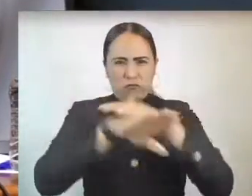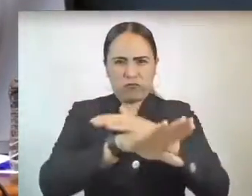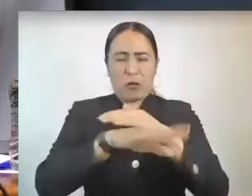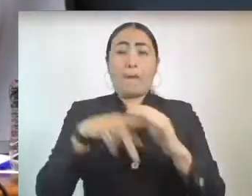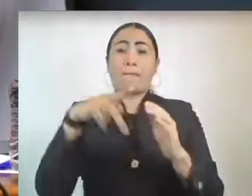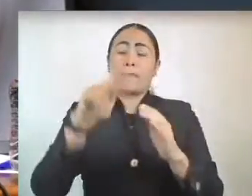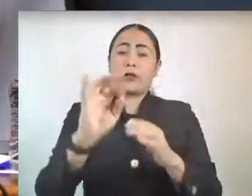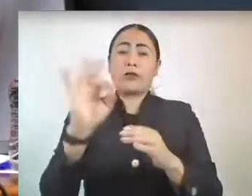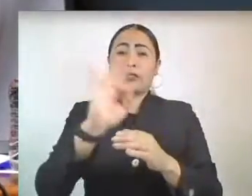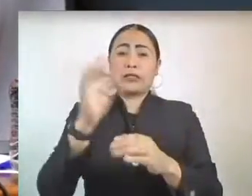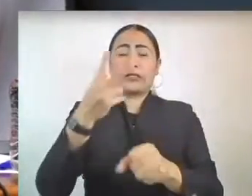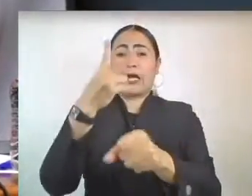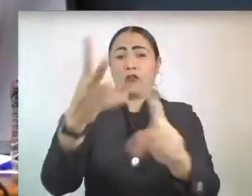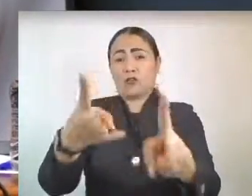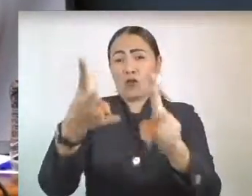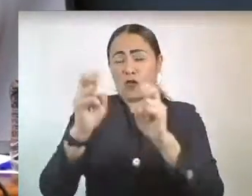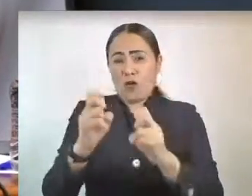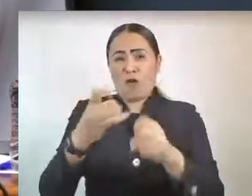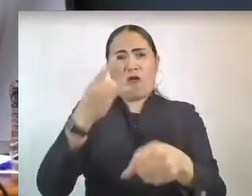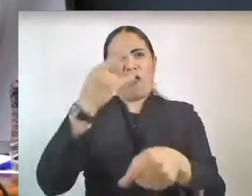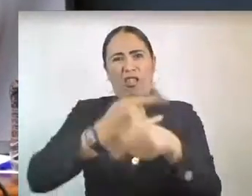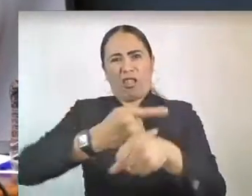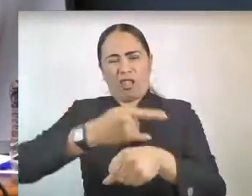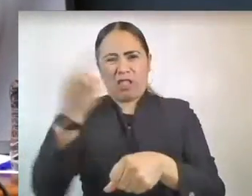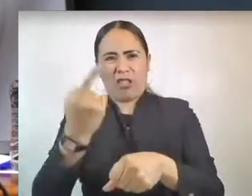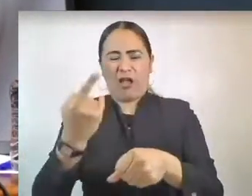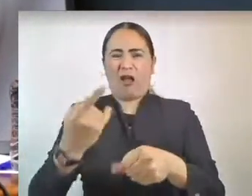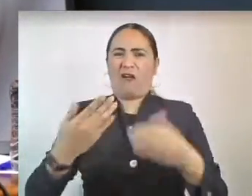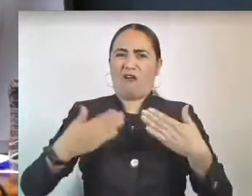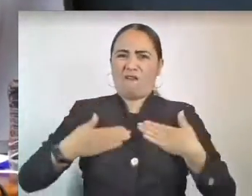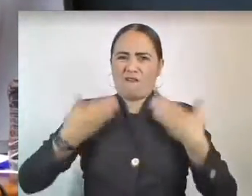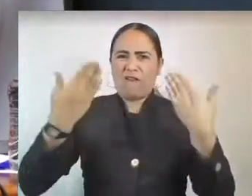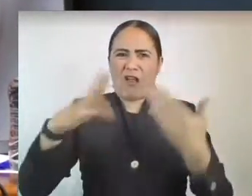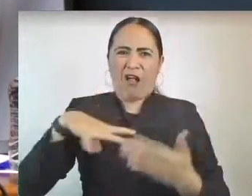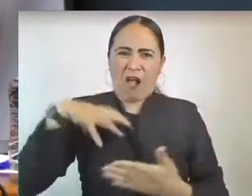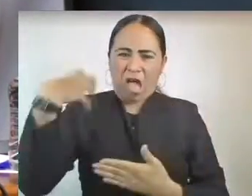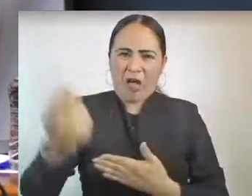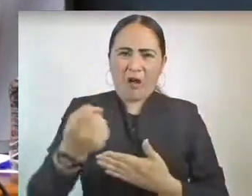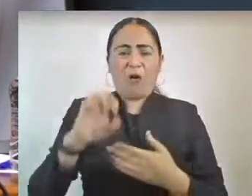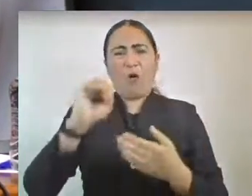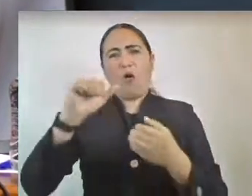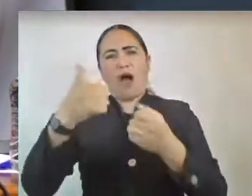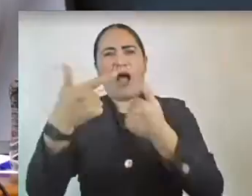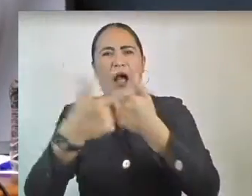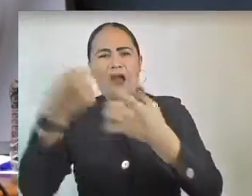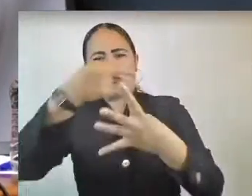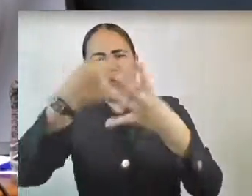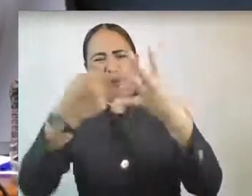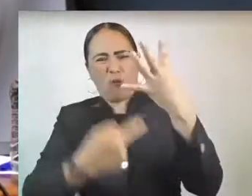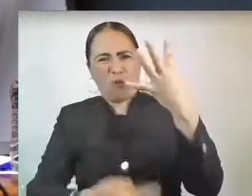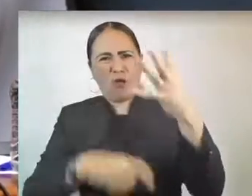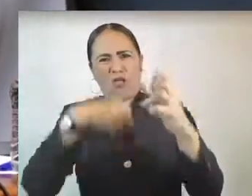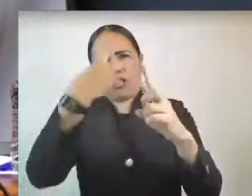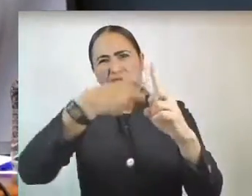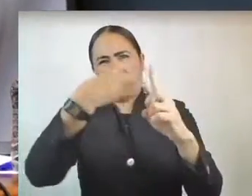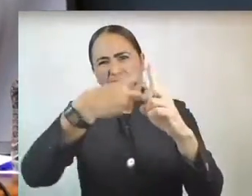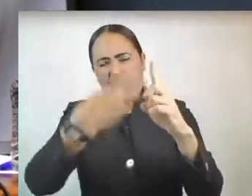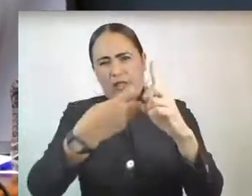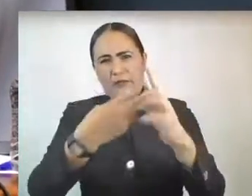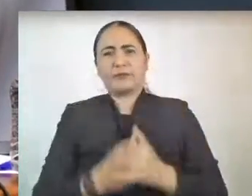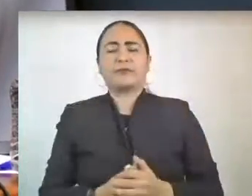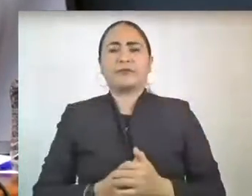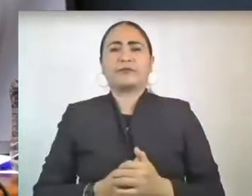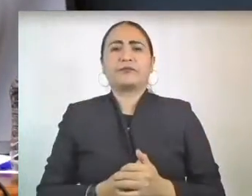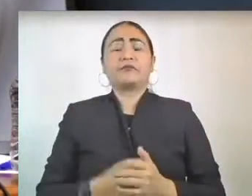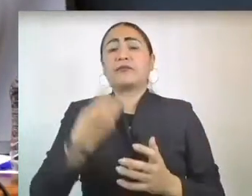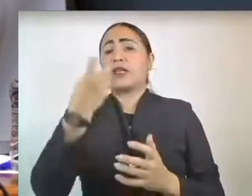fraude, falsificación, abuso de confianza u otro que afecte la buena fama en el concepto público, ello lo inhabilitará